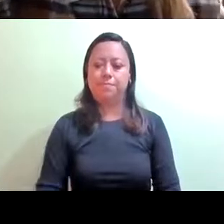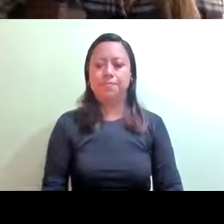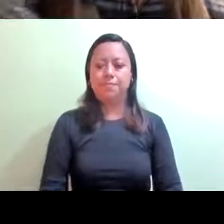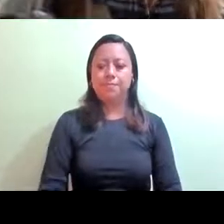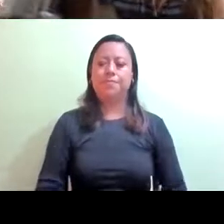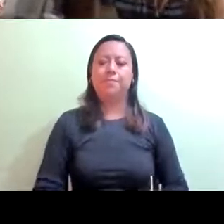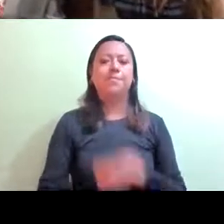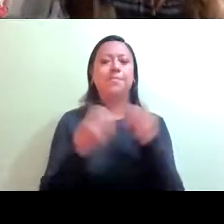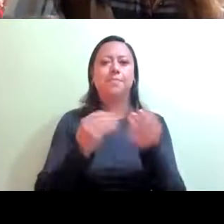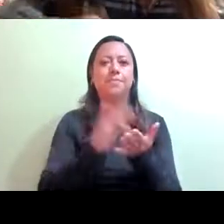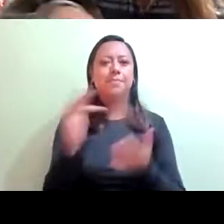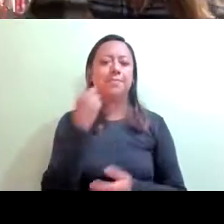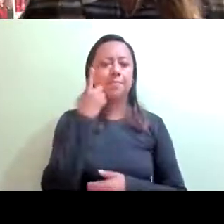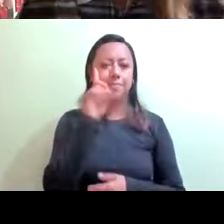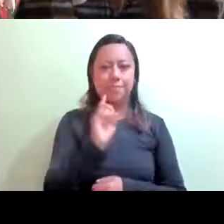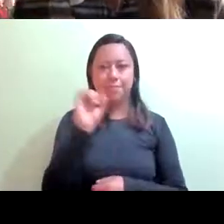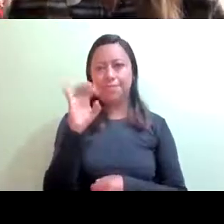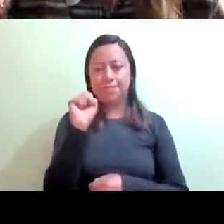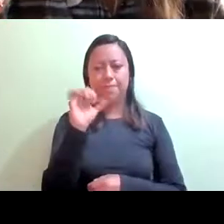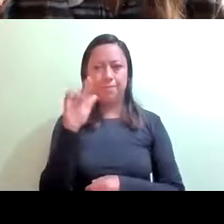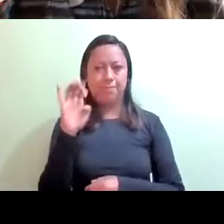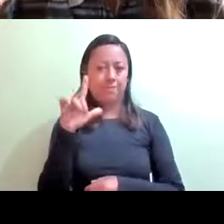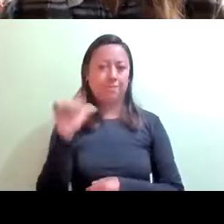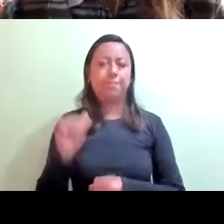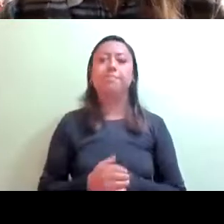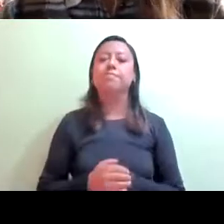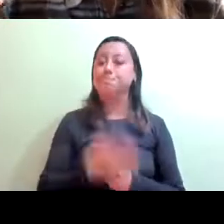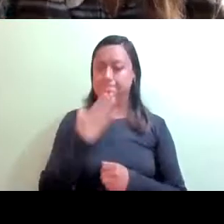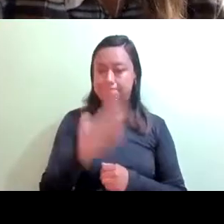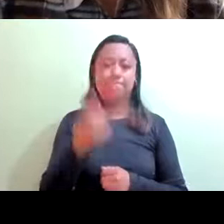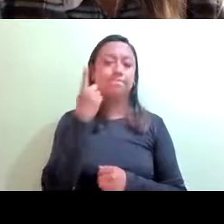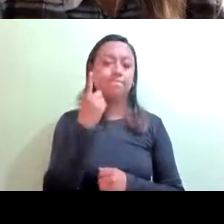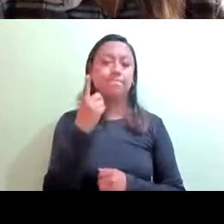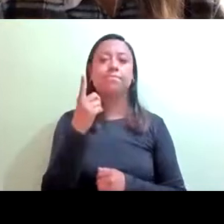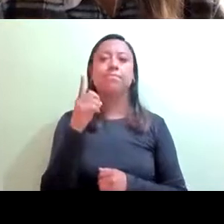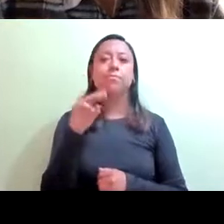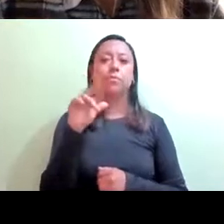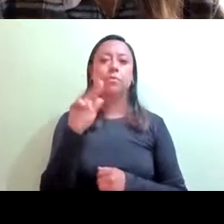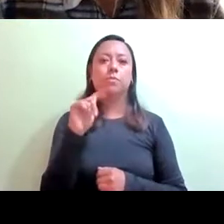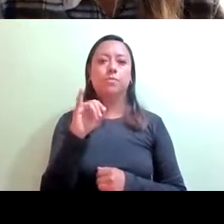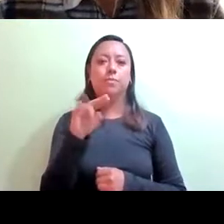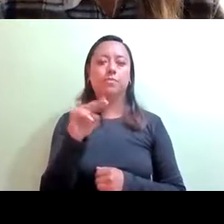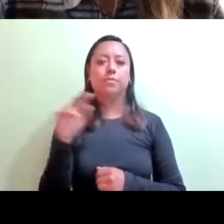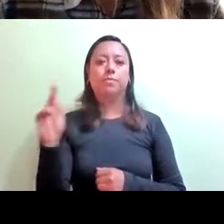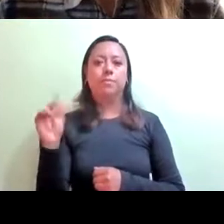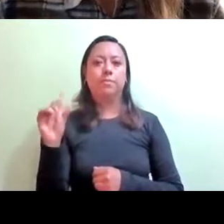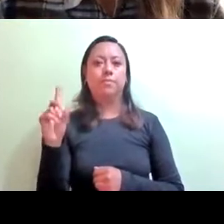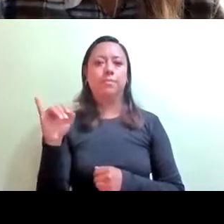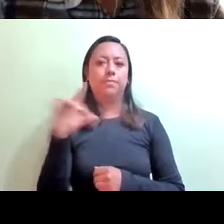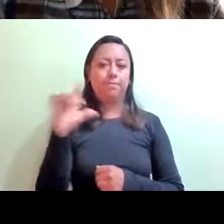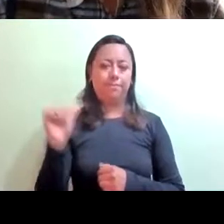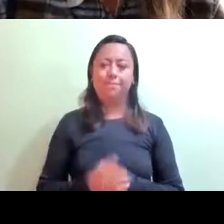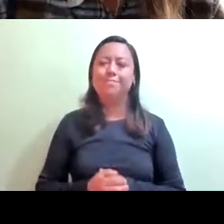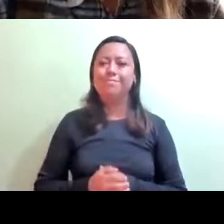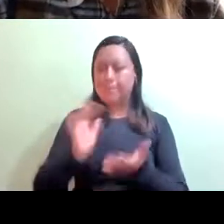Isabela. Adelante, diputado Martín Padilla. Sí, muchas gracias, diputado presidente. Buenos días a todas y a todos mis